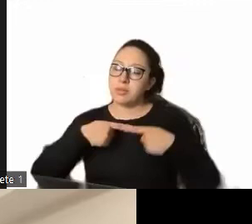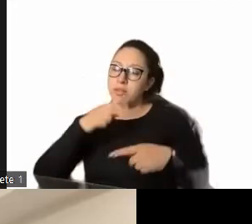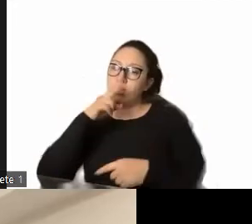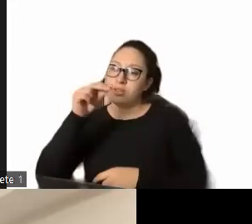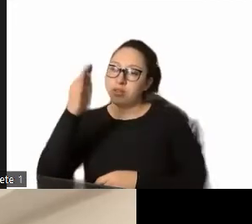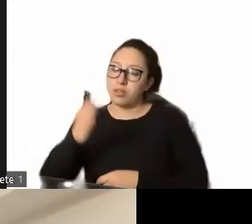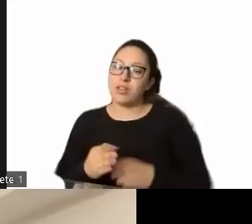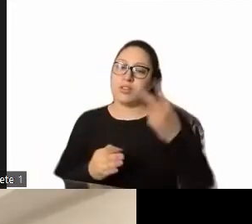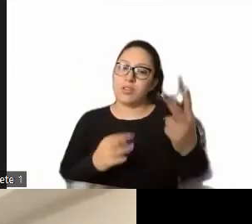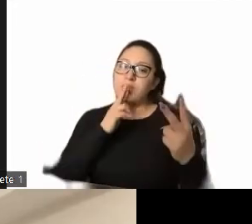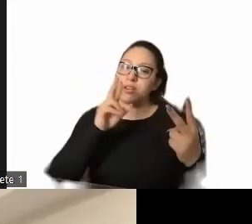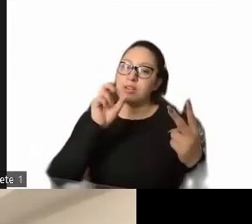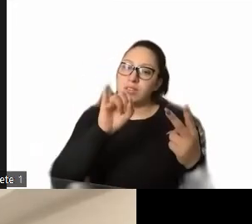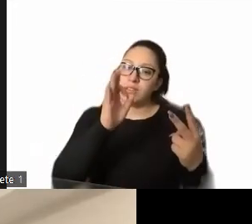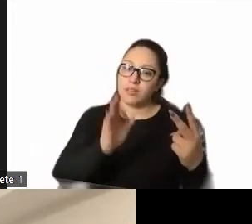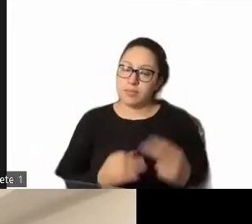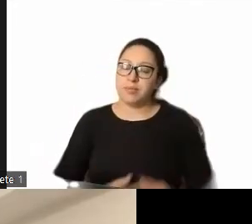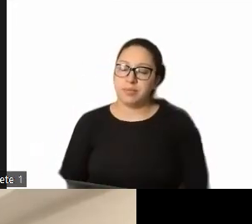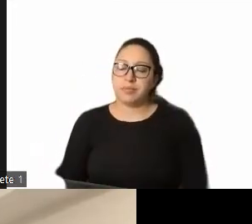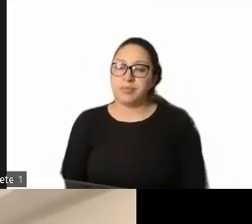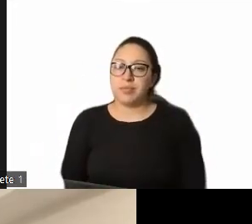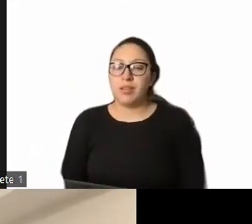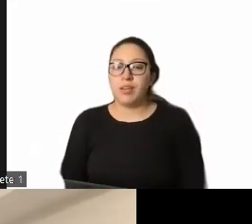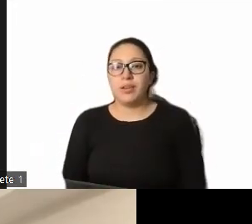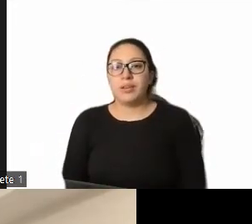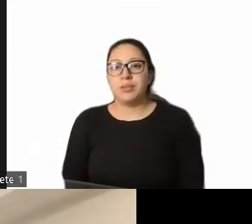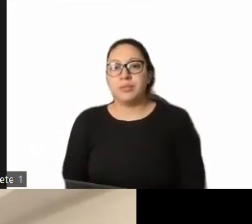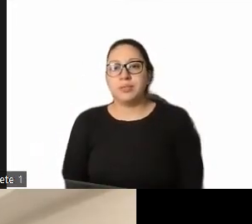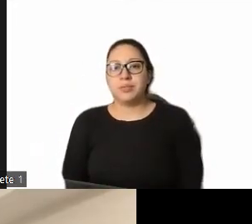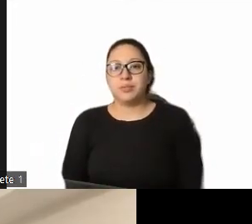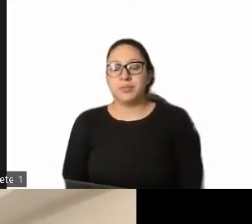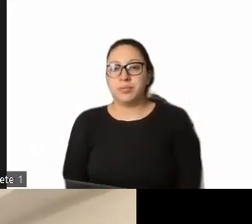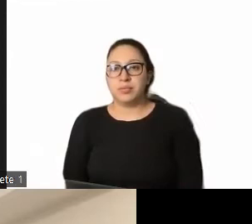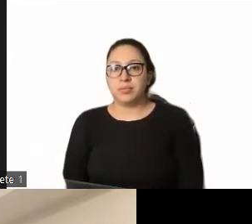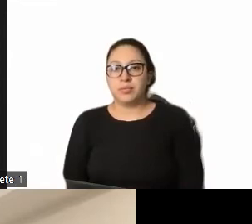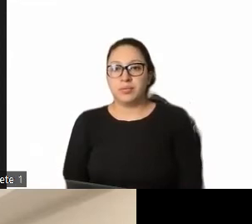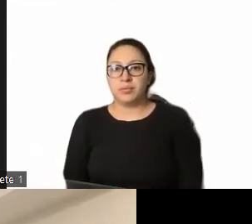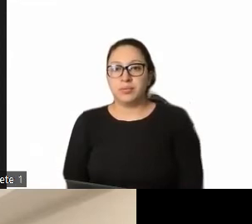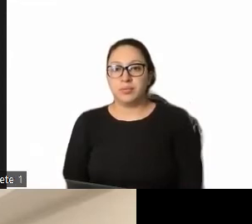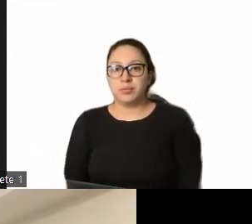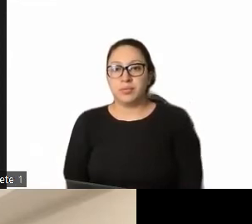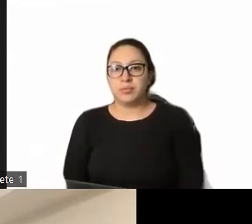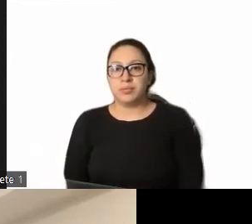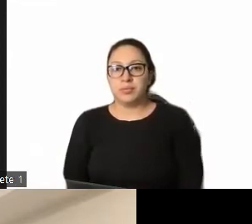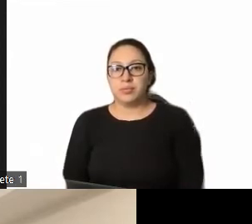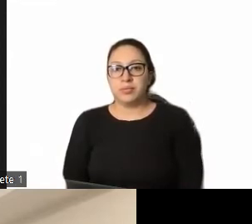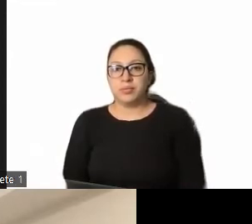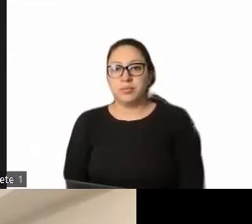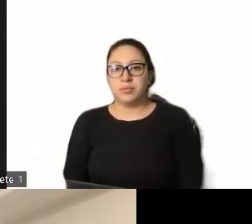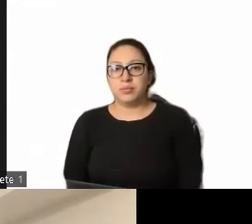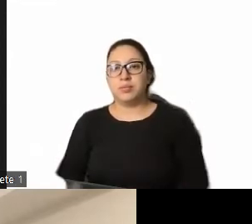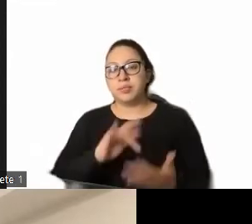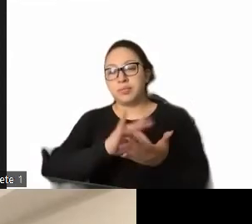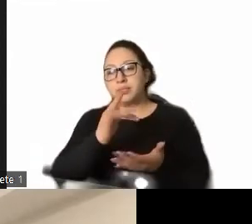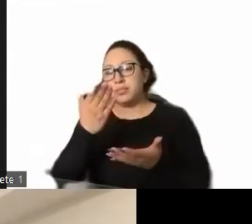favor. Muchas gracias, diputado. Se deja constancia